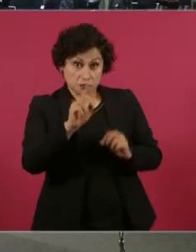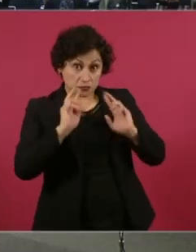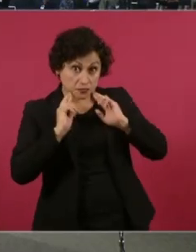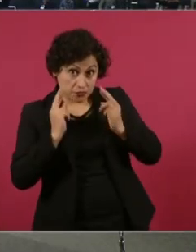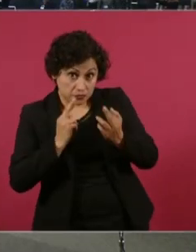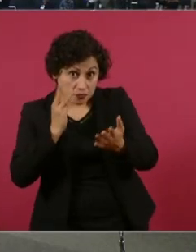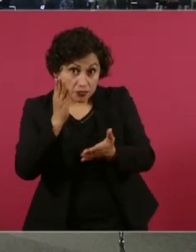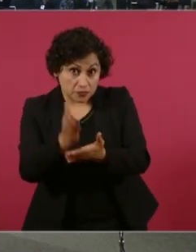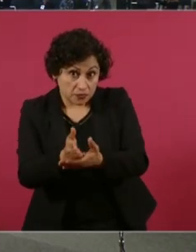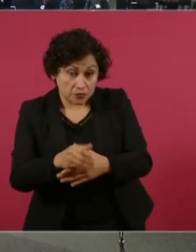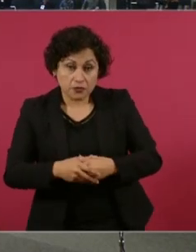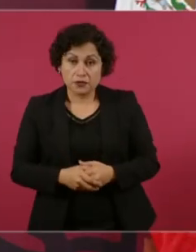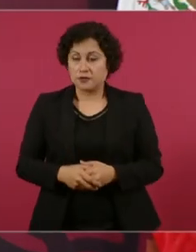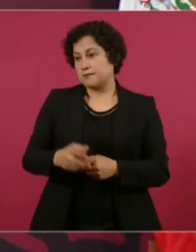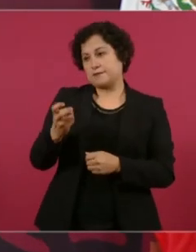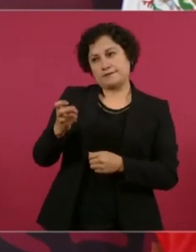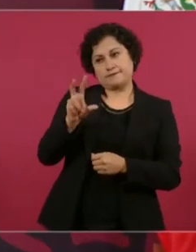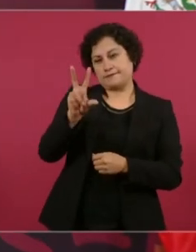presidente? Eso no.